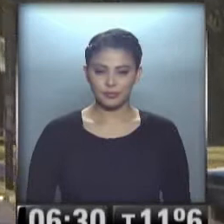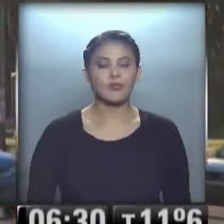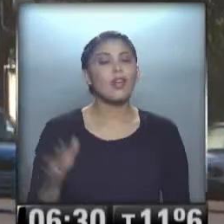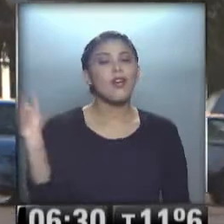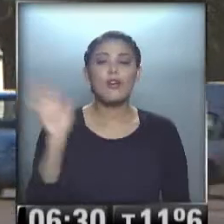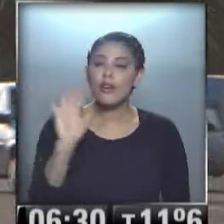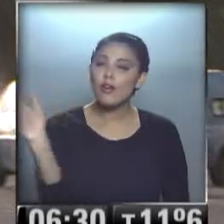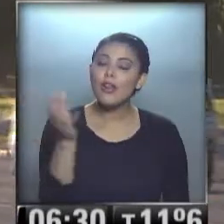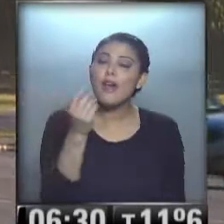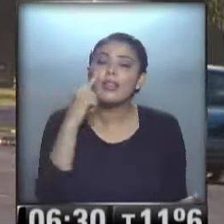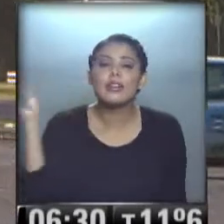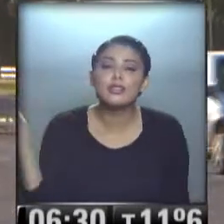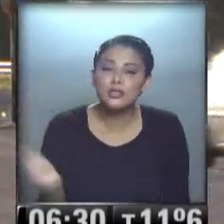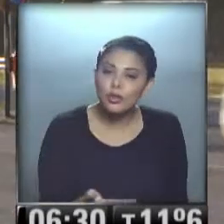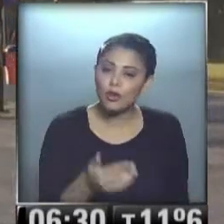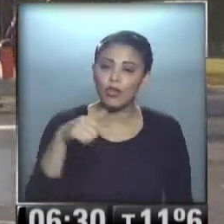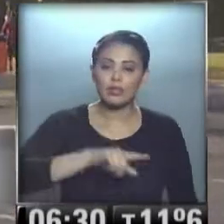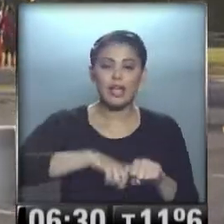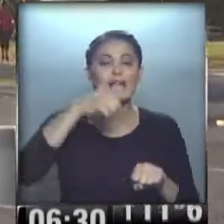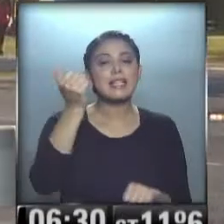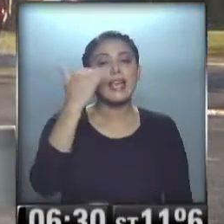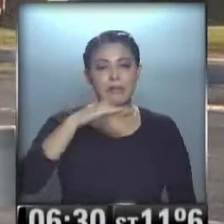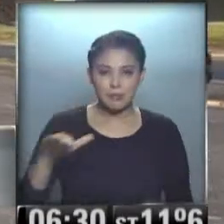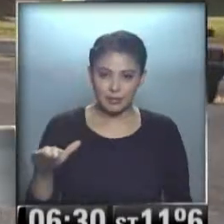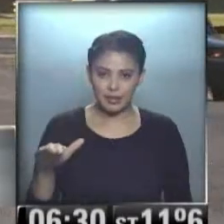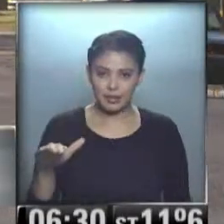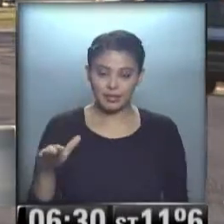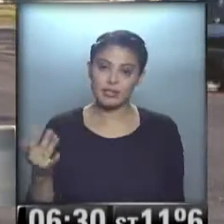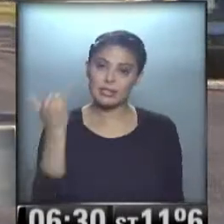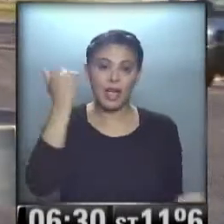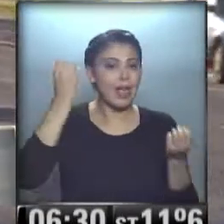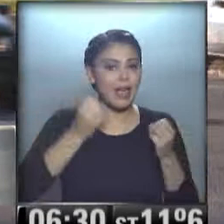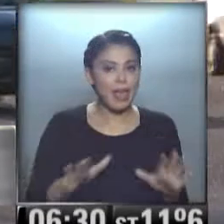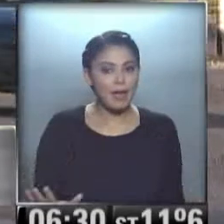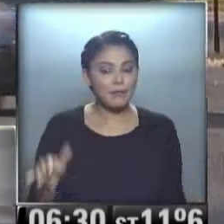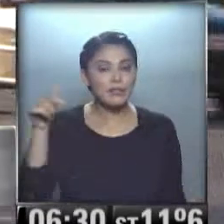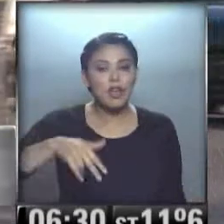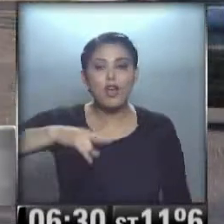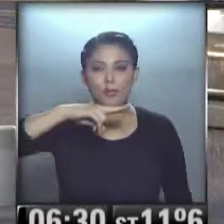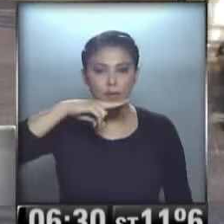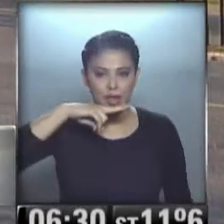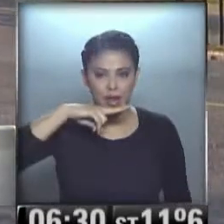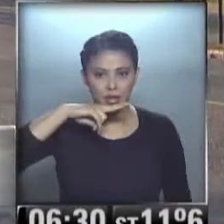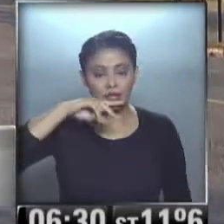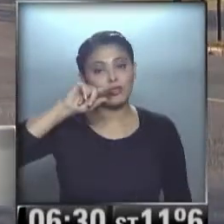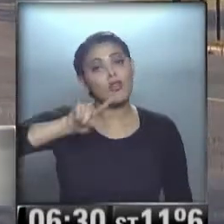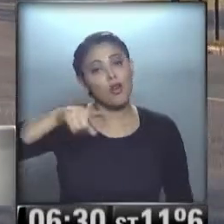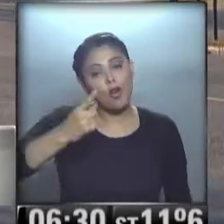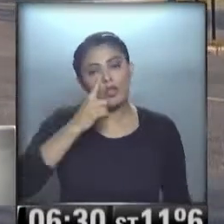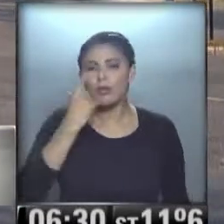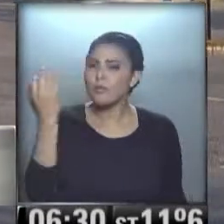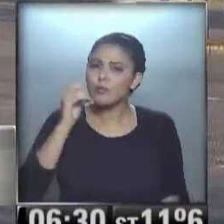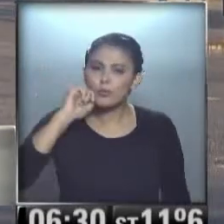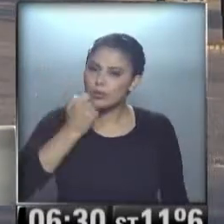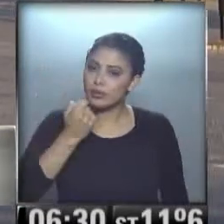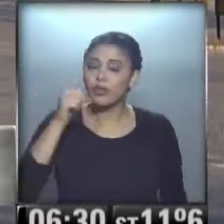Muy buen día para todos, 6:30. Ya comenzamos este viernes con otra mañana agradable,